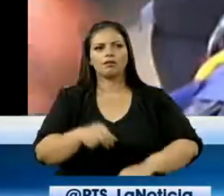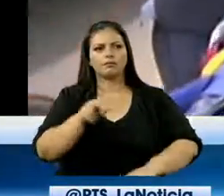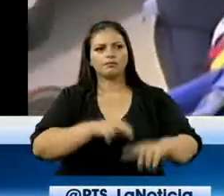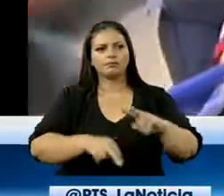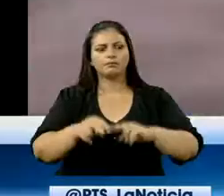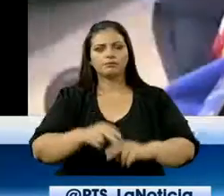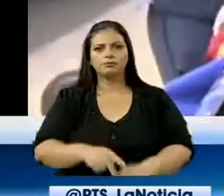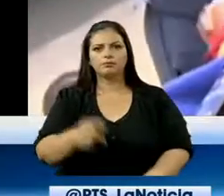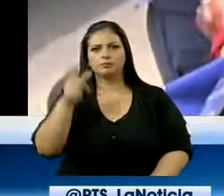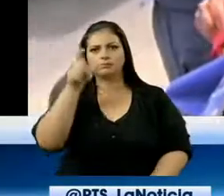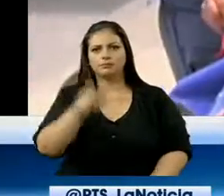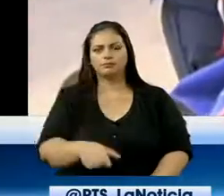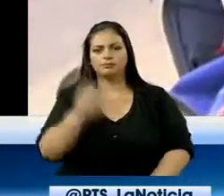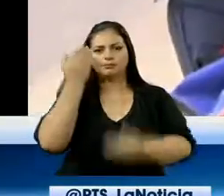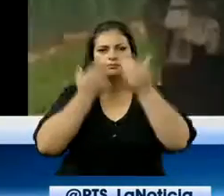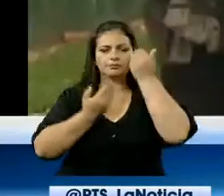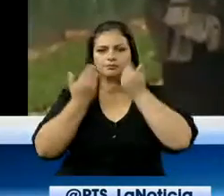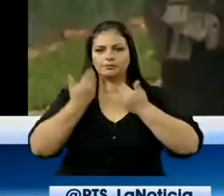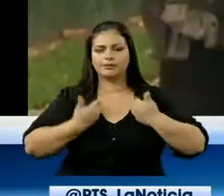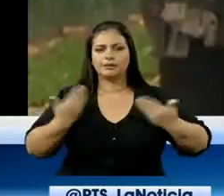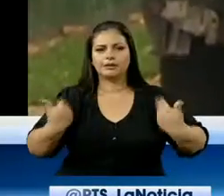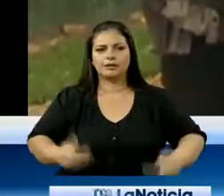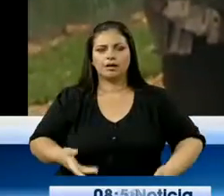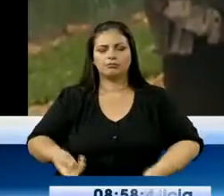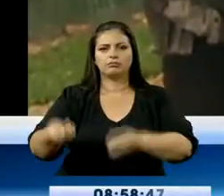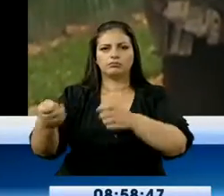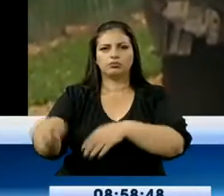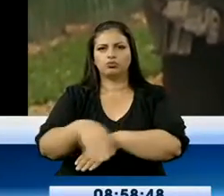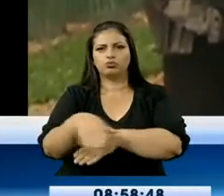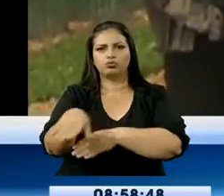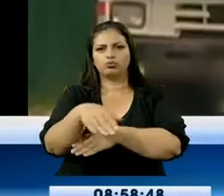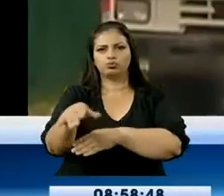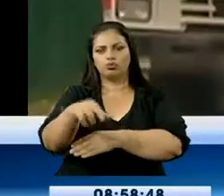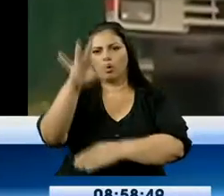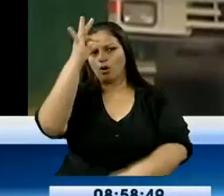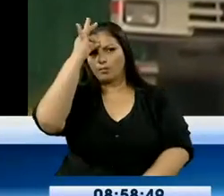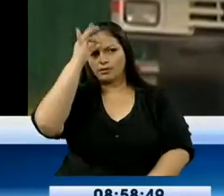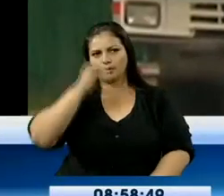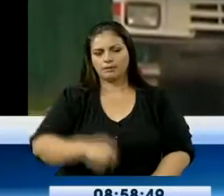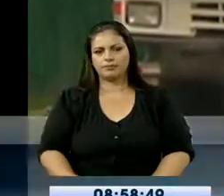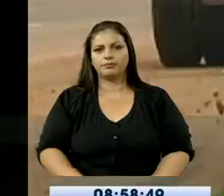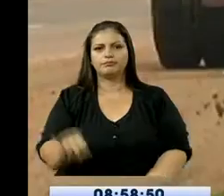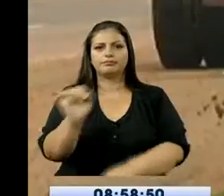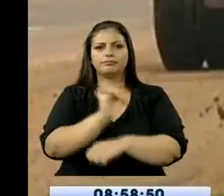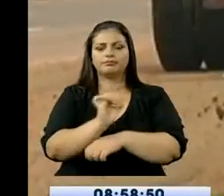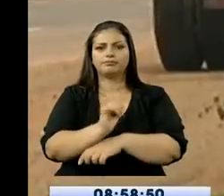vehículos involucrados en el accidente fueron trasladados al centro de retención vehicular. Informó Rosalena Vascones.